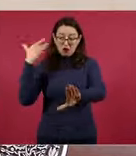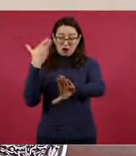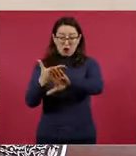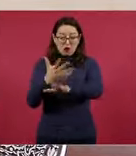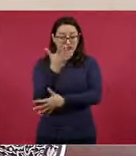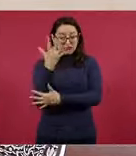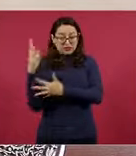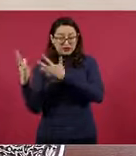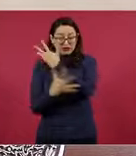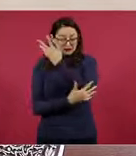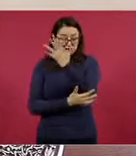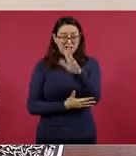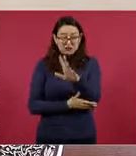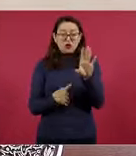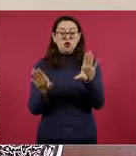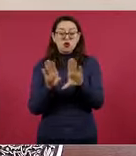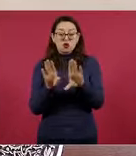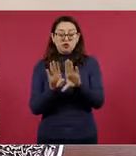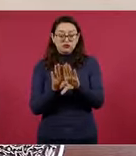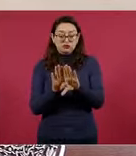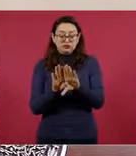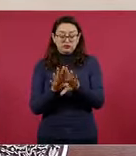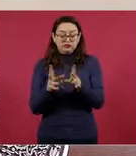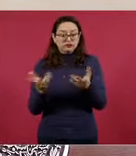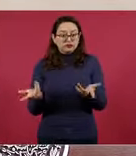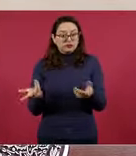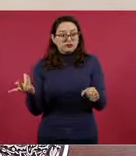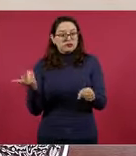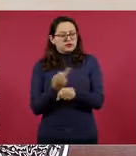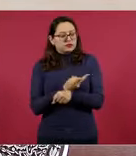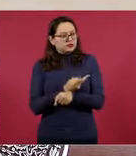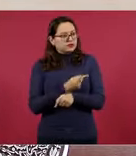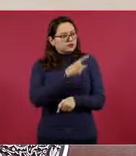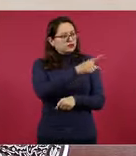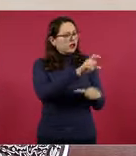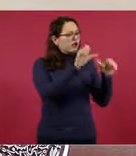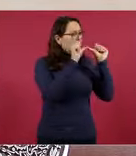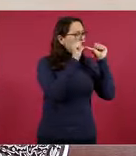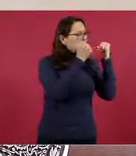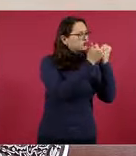Y también que nos apoyen los auténticos